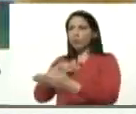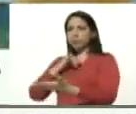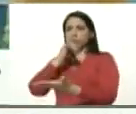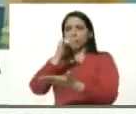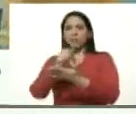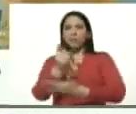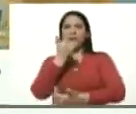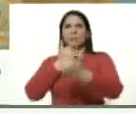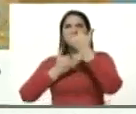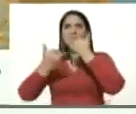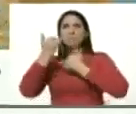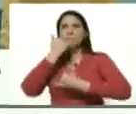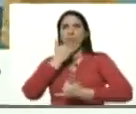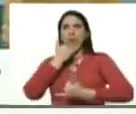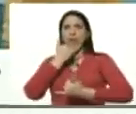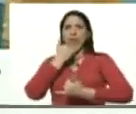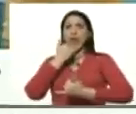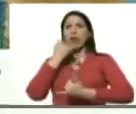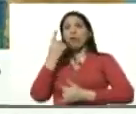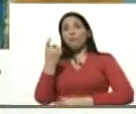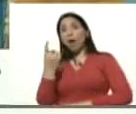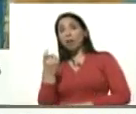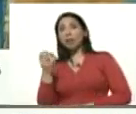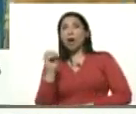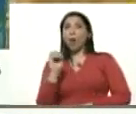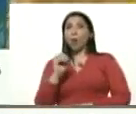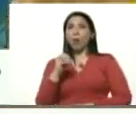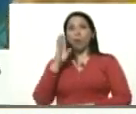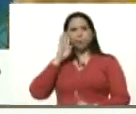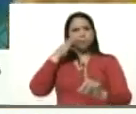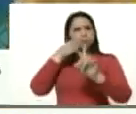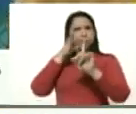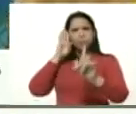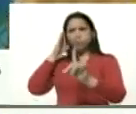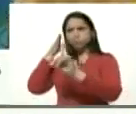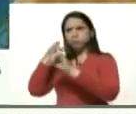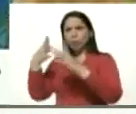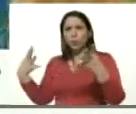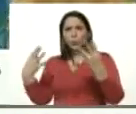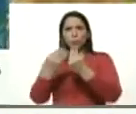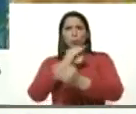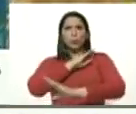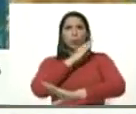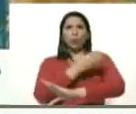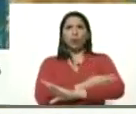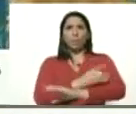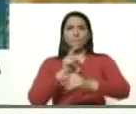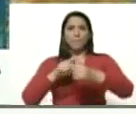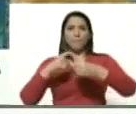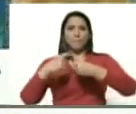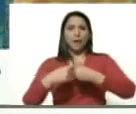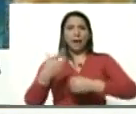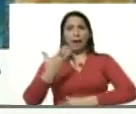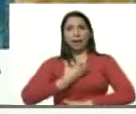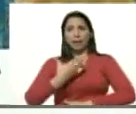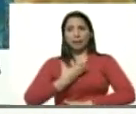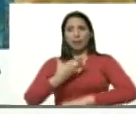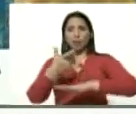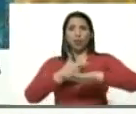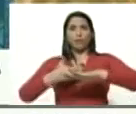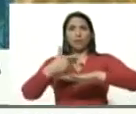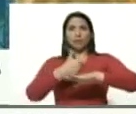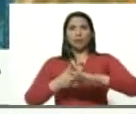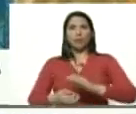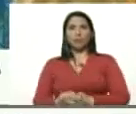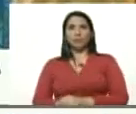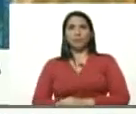fallas, deficiencias, acometerlas conjuntamente con el poder constituido, que son las alcaldías y gobernaciones,